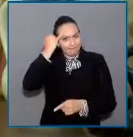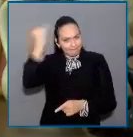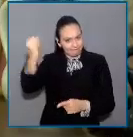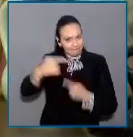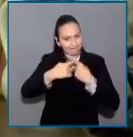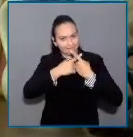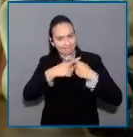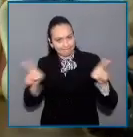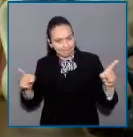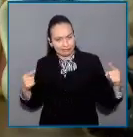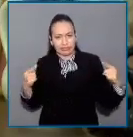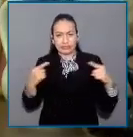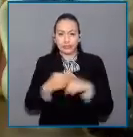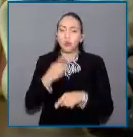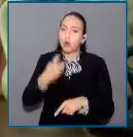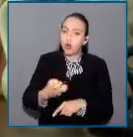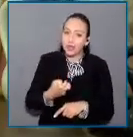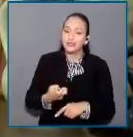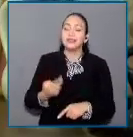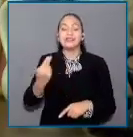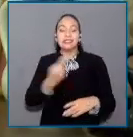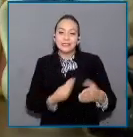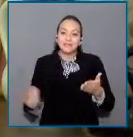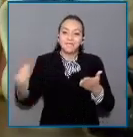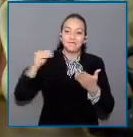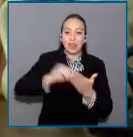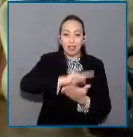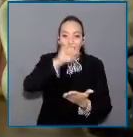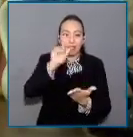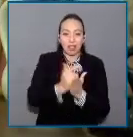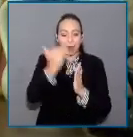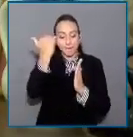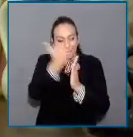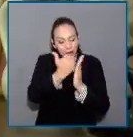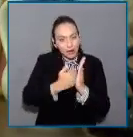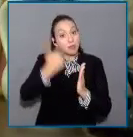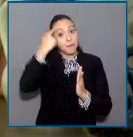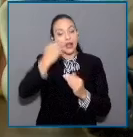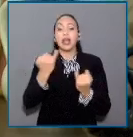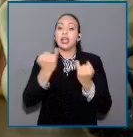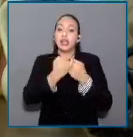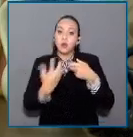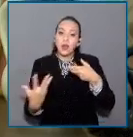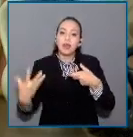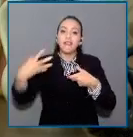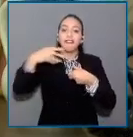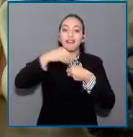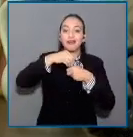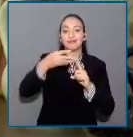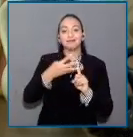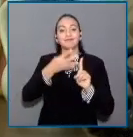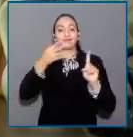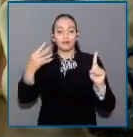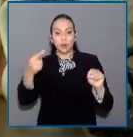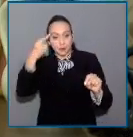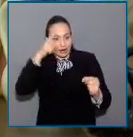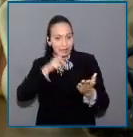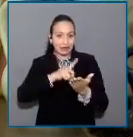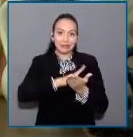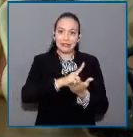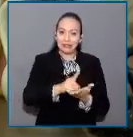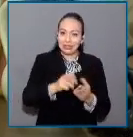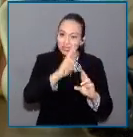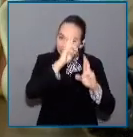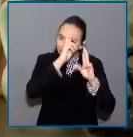incluya a poblaciones LGBTI para que sus derechos pues sean respetados